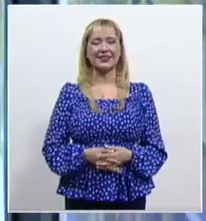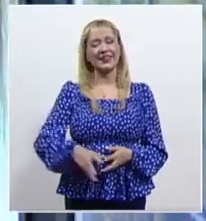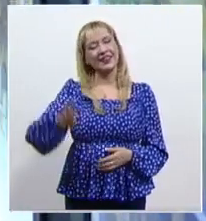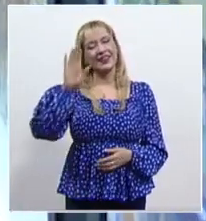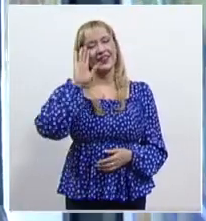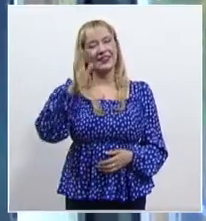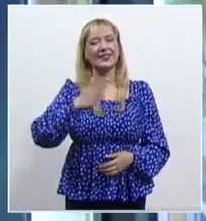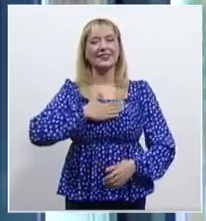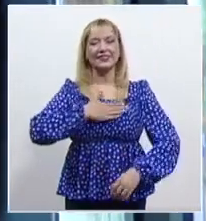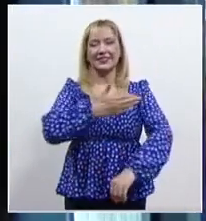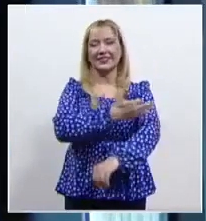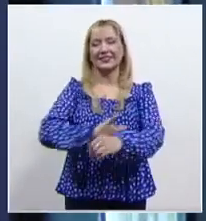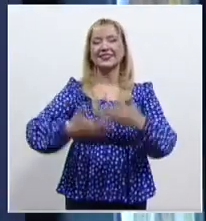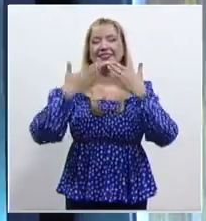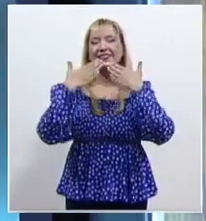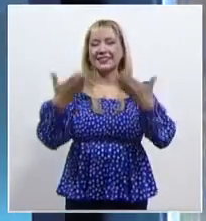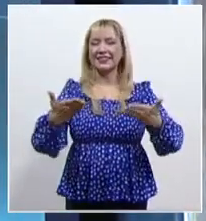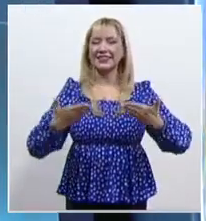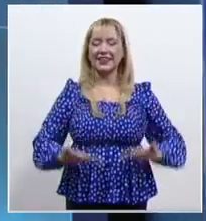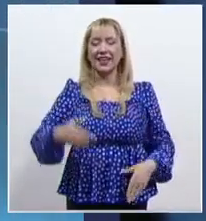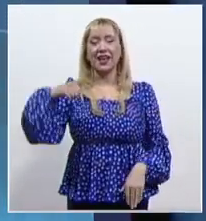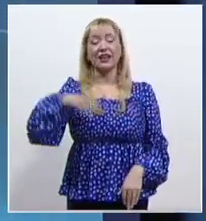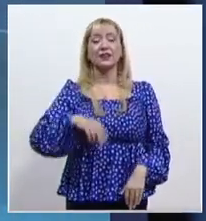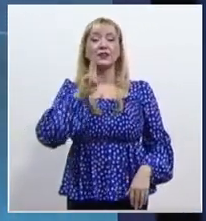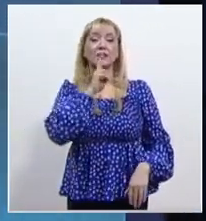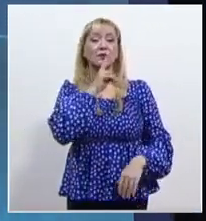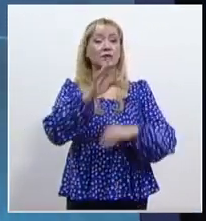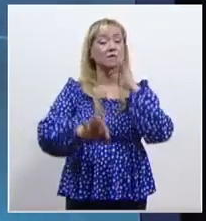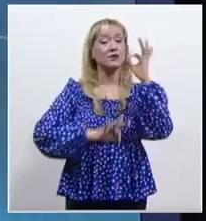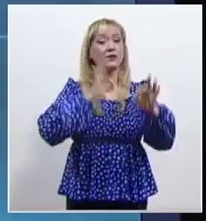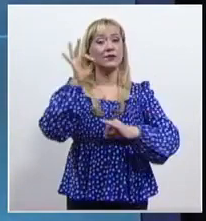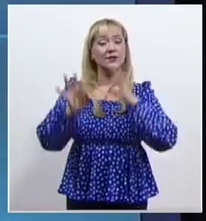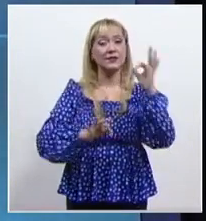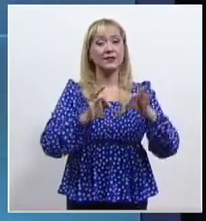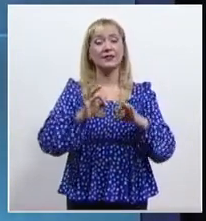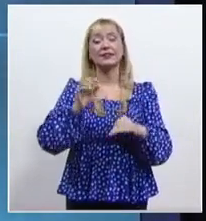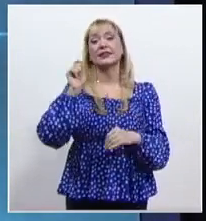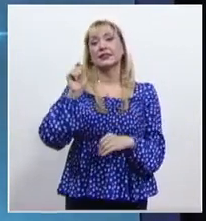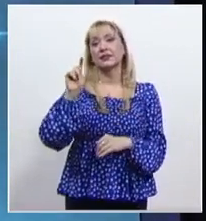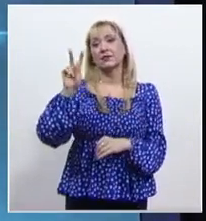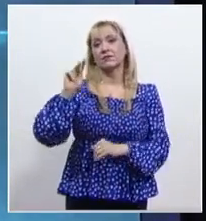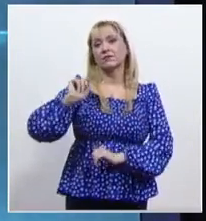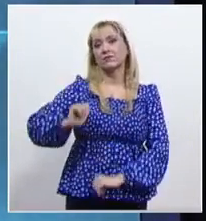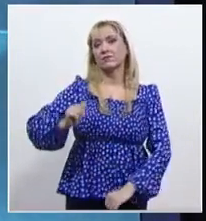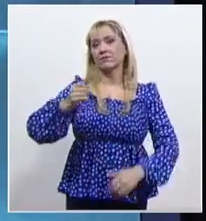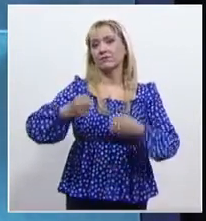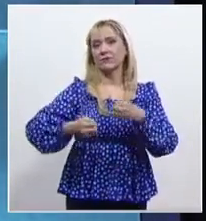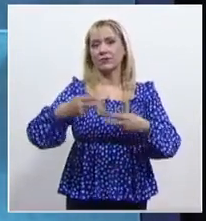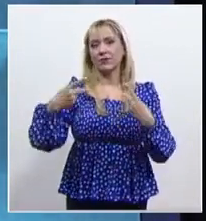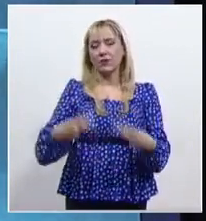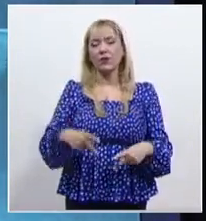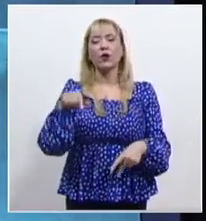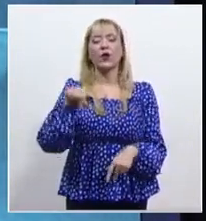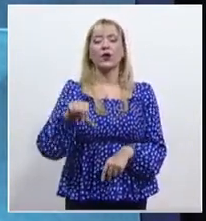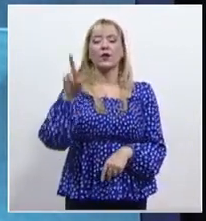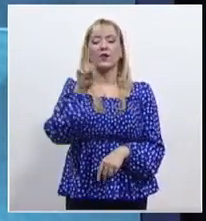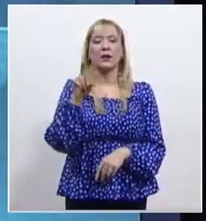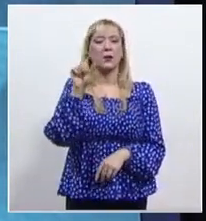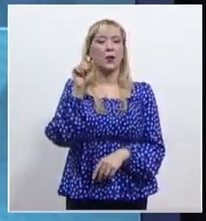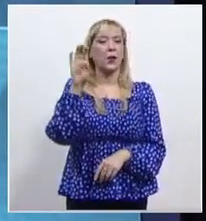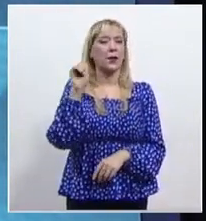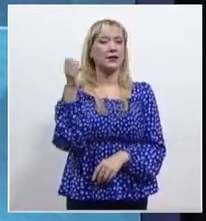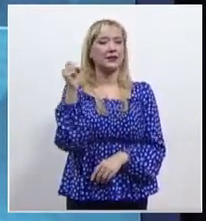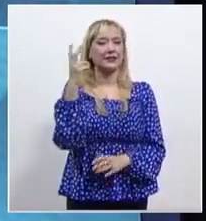Hola, ¿qué tal? Muy buenas tardes. Les damos la más cordial bienvenida a este espacio de noticias corto informativo, hoy que es viernes 29 de septiembre de